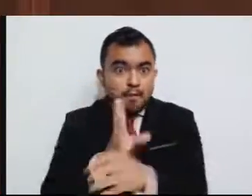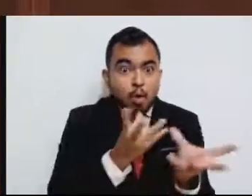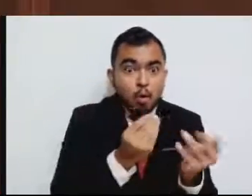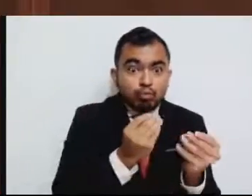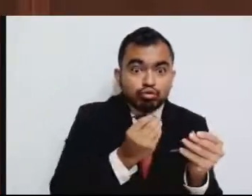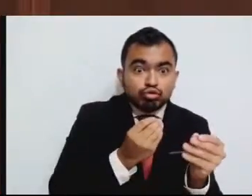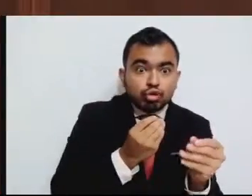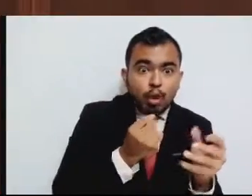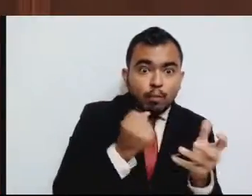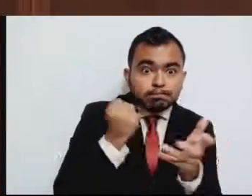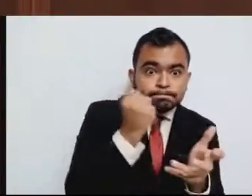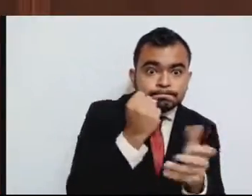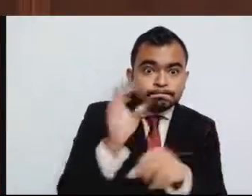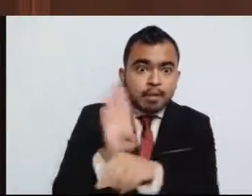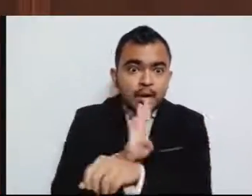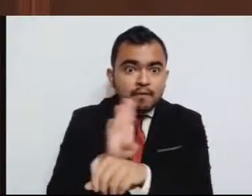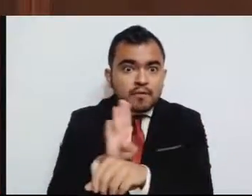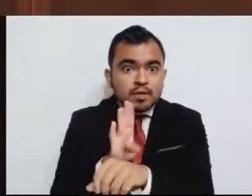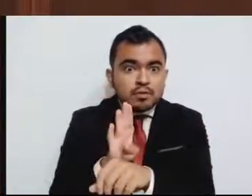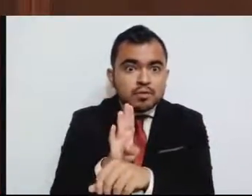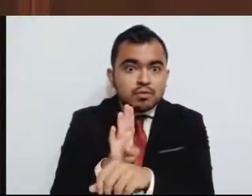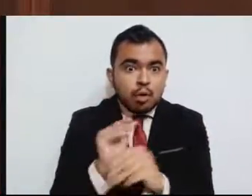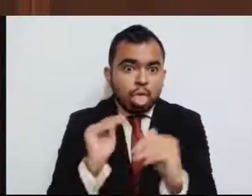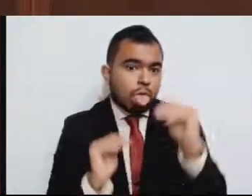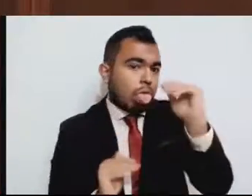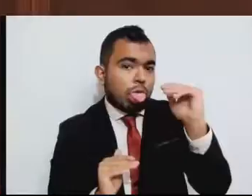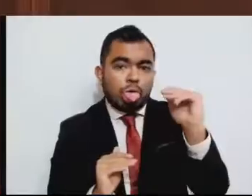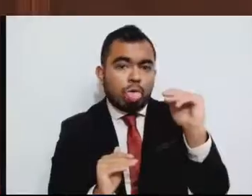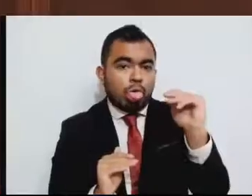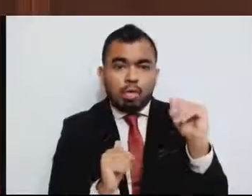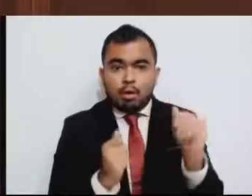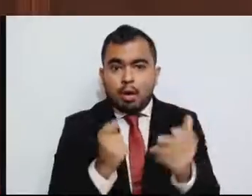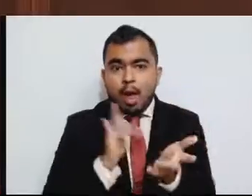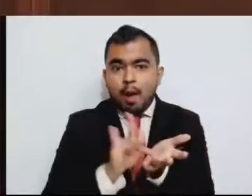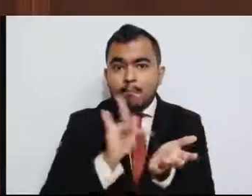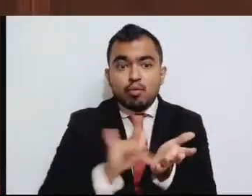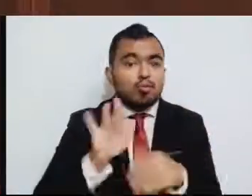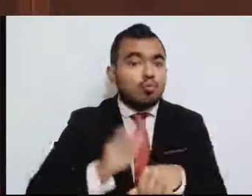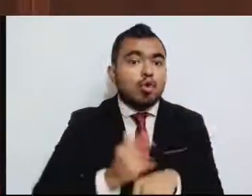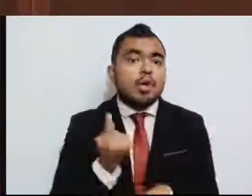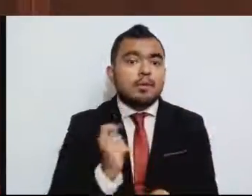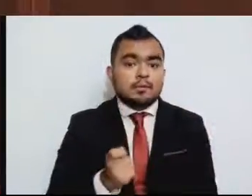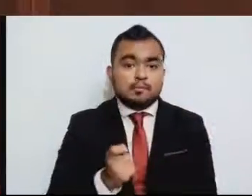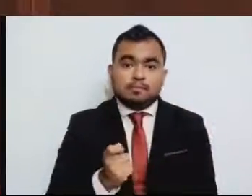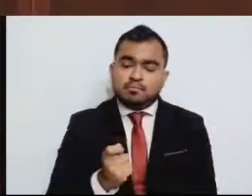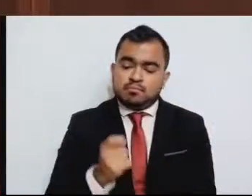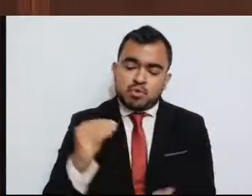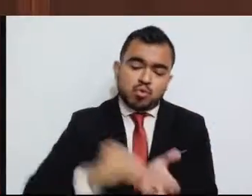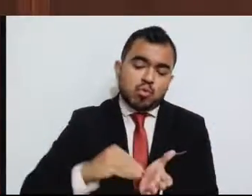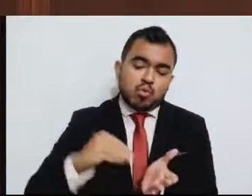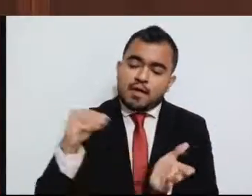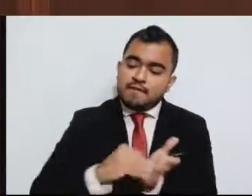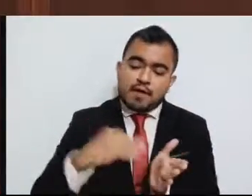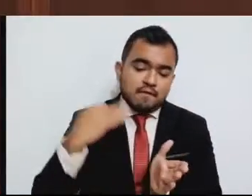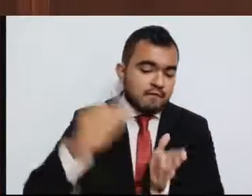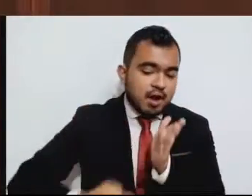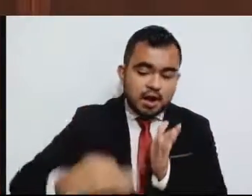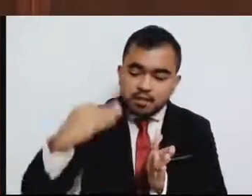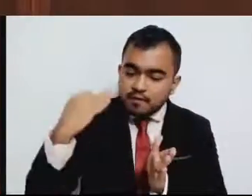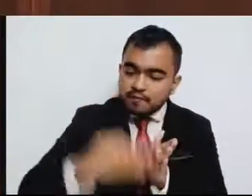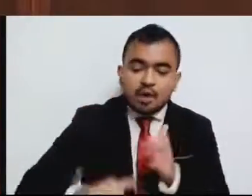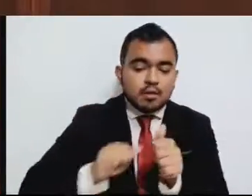y del impacto que se obtiene ya que el día de hoy con carencias y rezagos en seguridad social